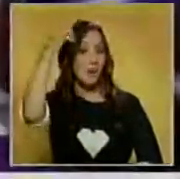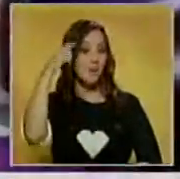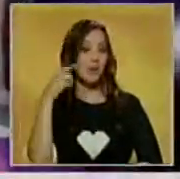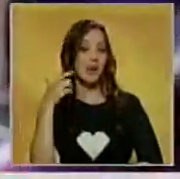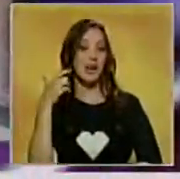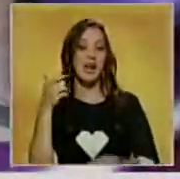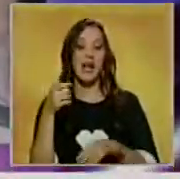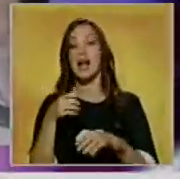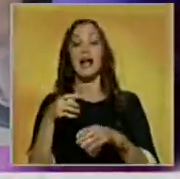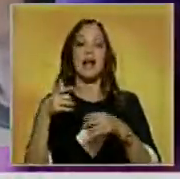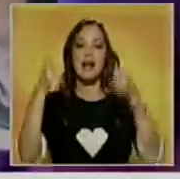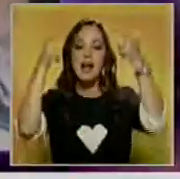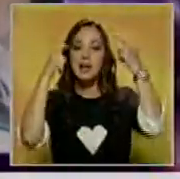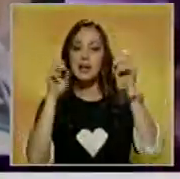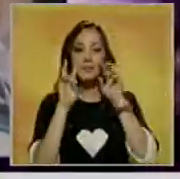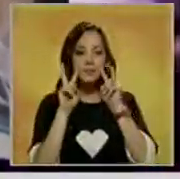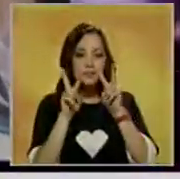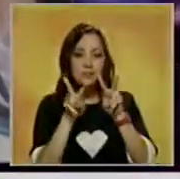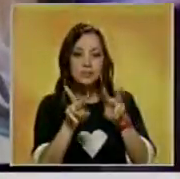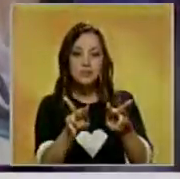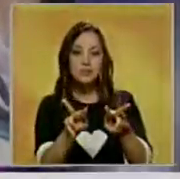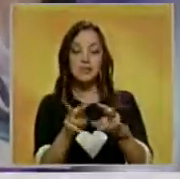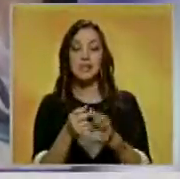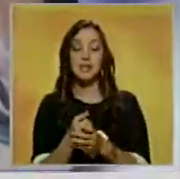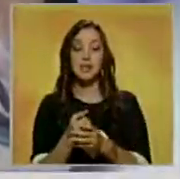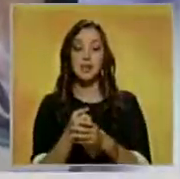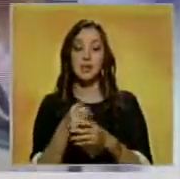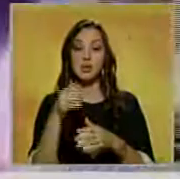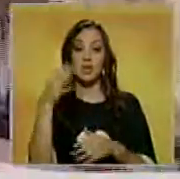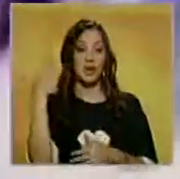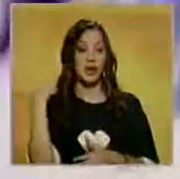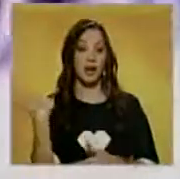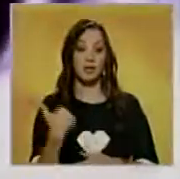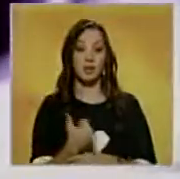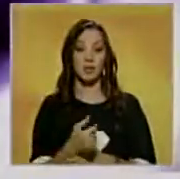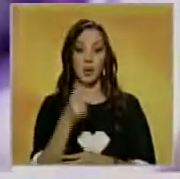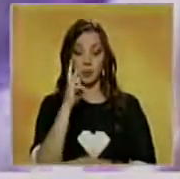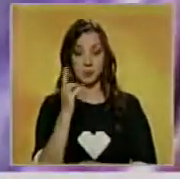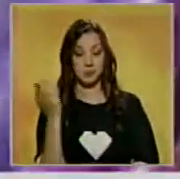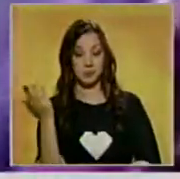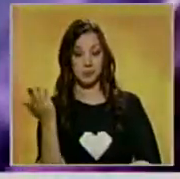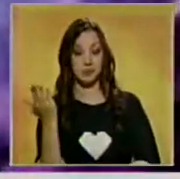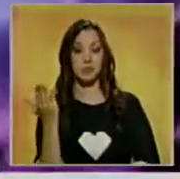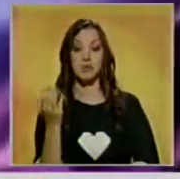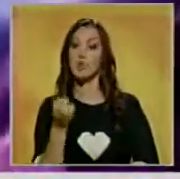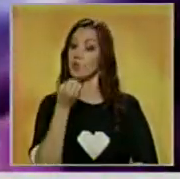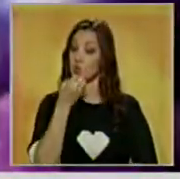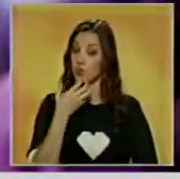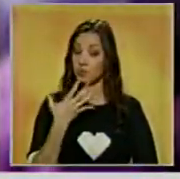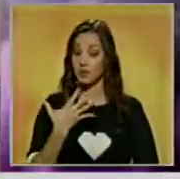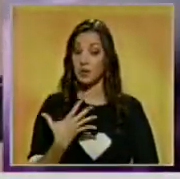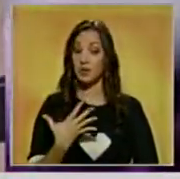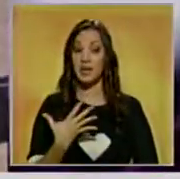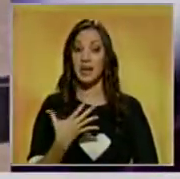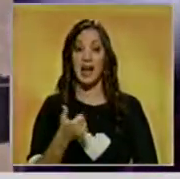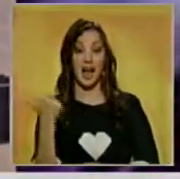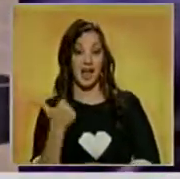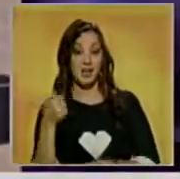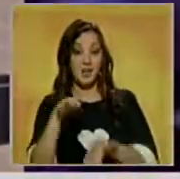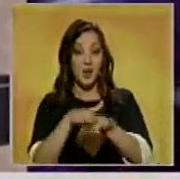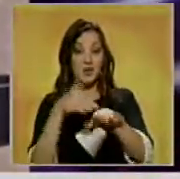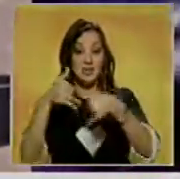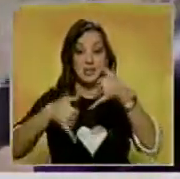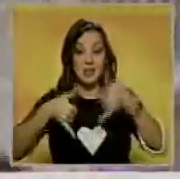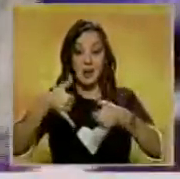la reina ha acaparado muchos de los flashes con su look, con el que estaba realmente favorecida, sobre todo por estos zapatos